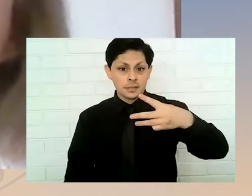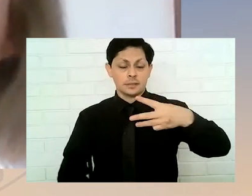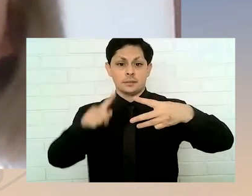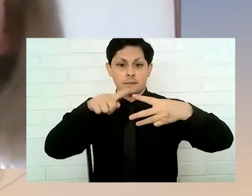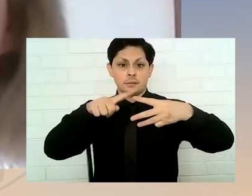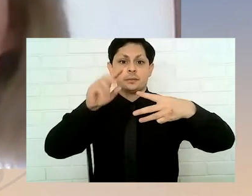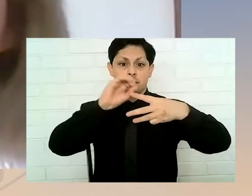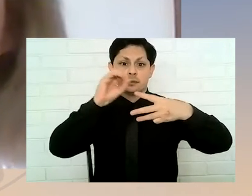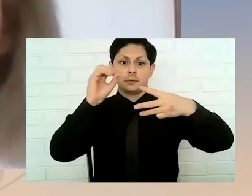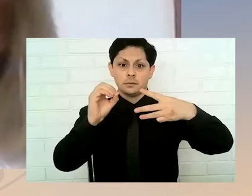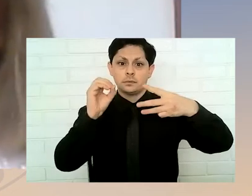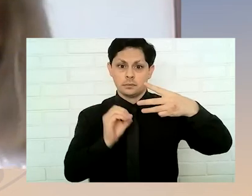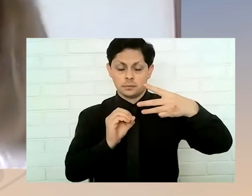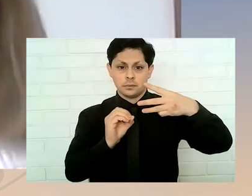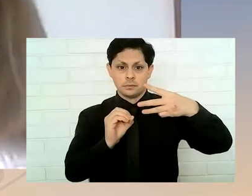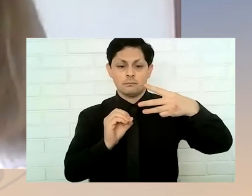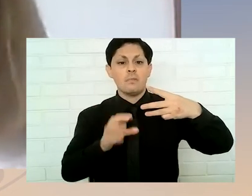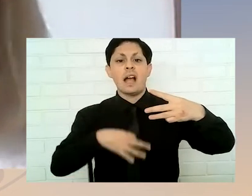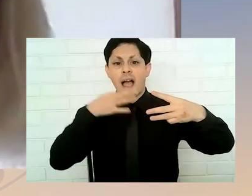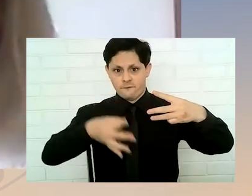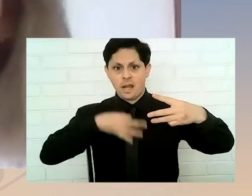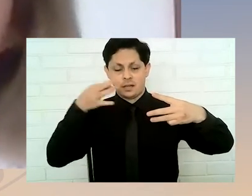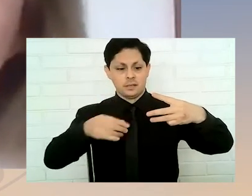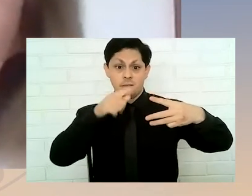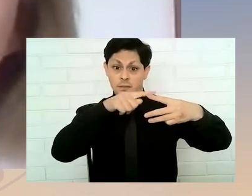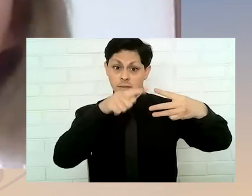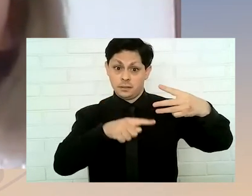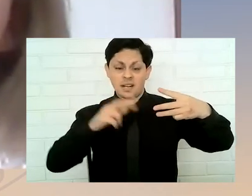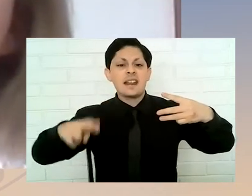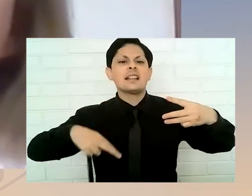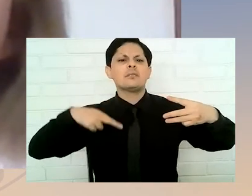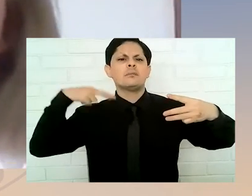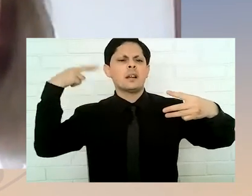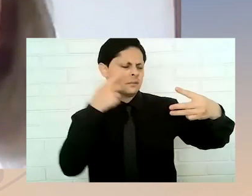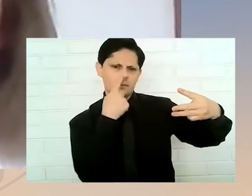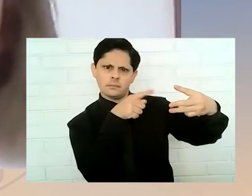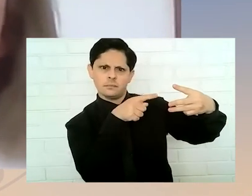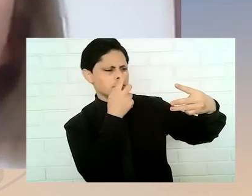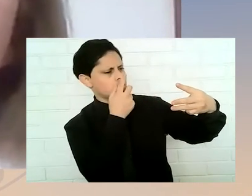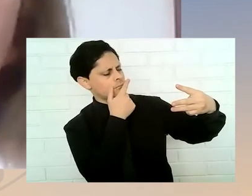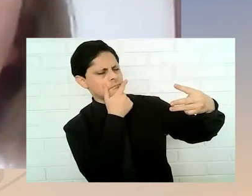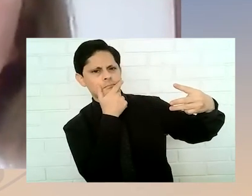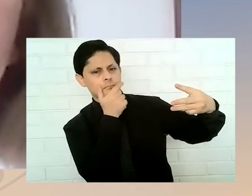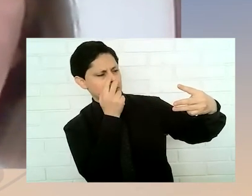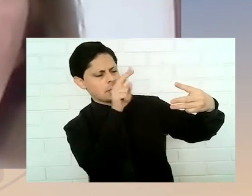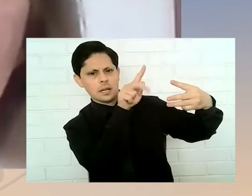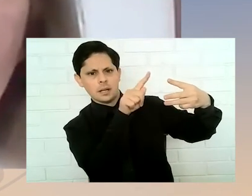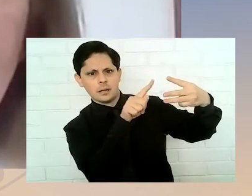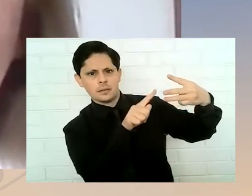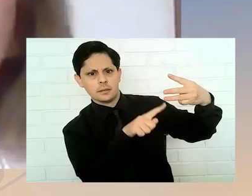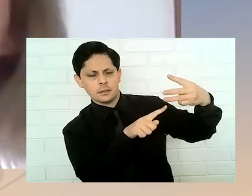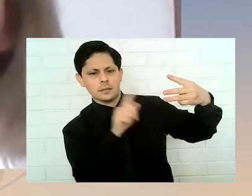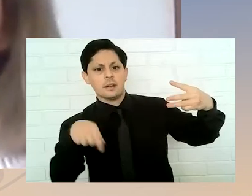pienso yo es necesario retomar y volver a mirar en la formación